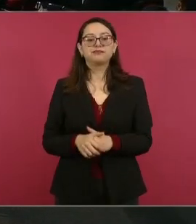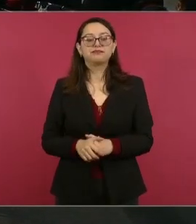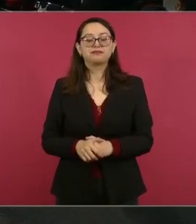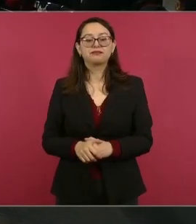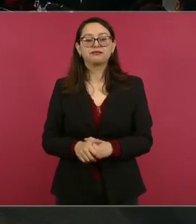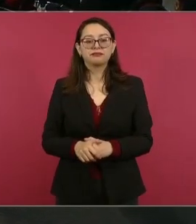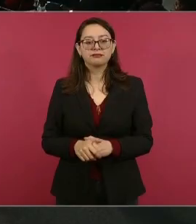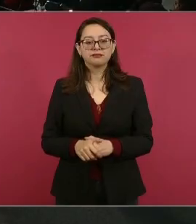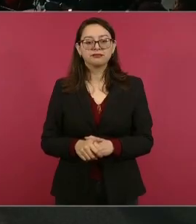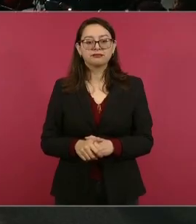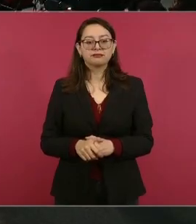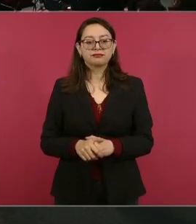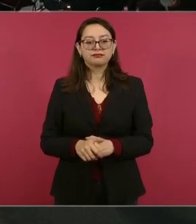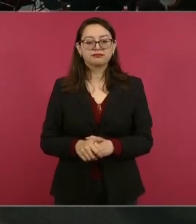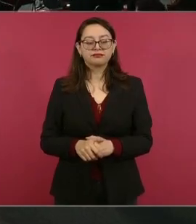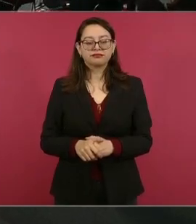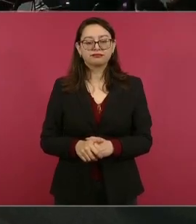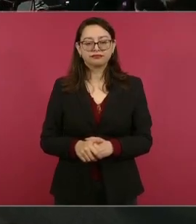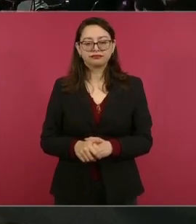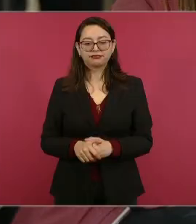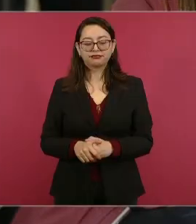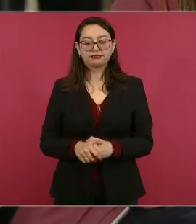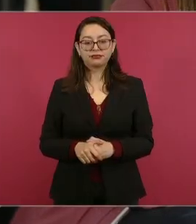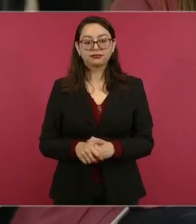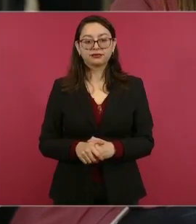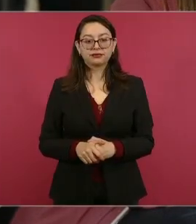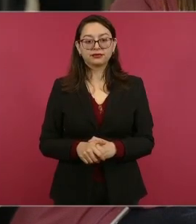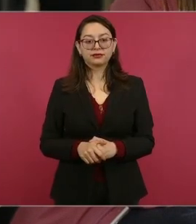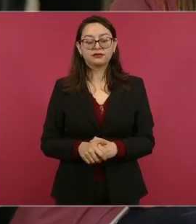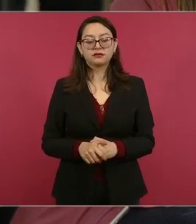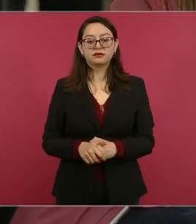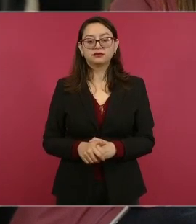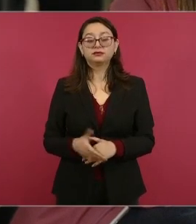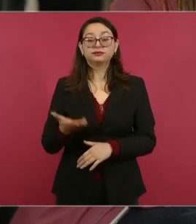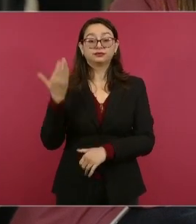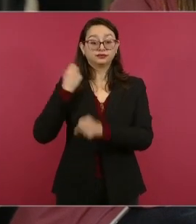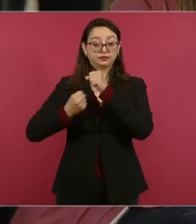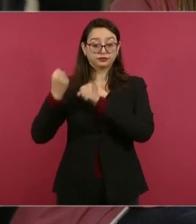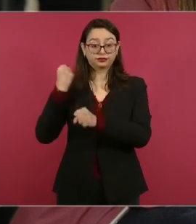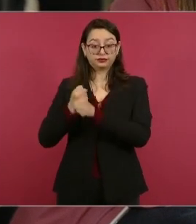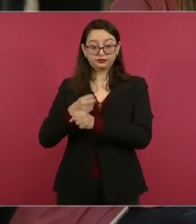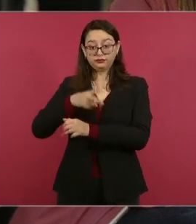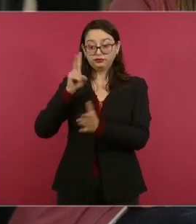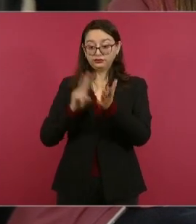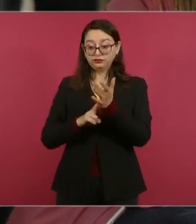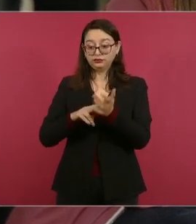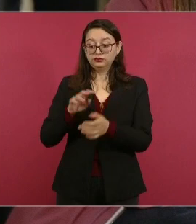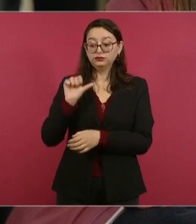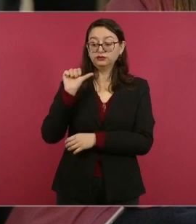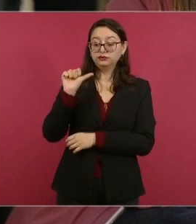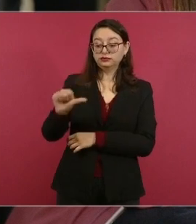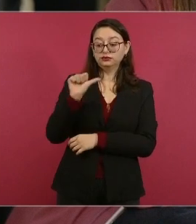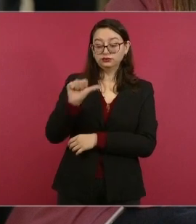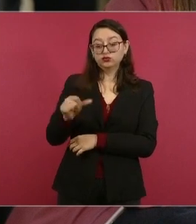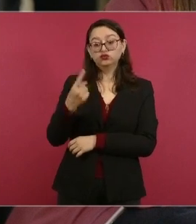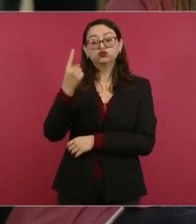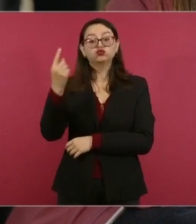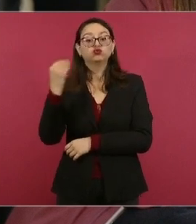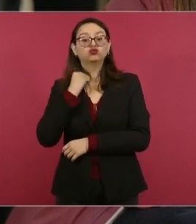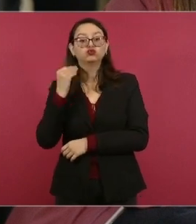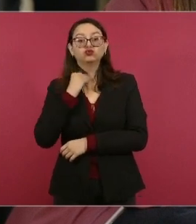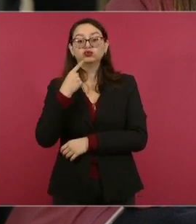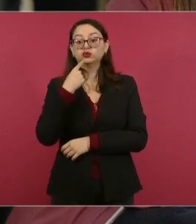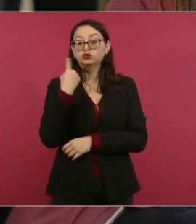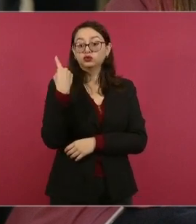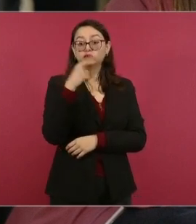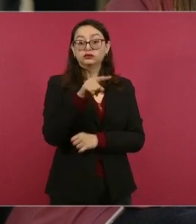de el viaducto Bicentenario, en 2016 el abogado Pablo Díez presentó una demanda argumentando que la concesión del